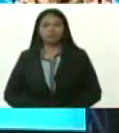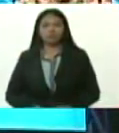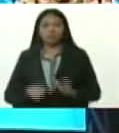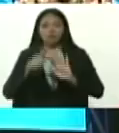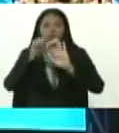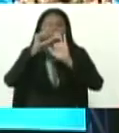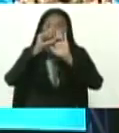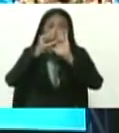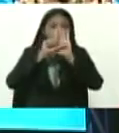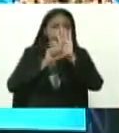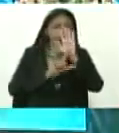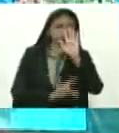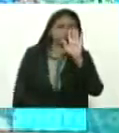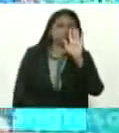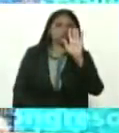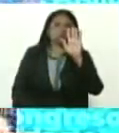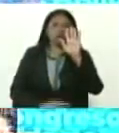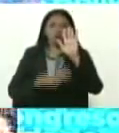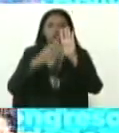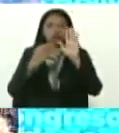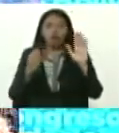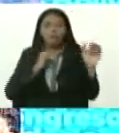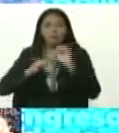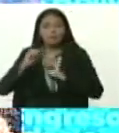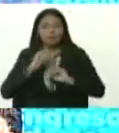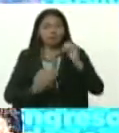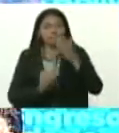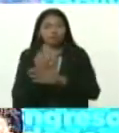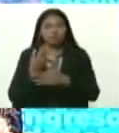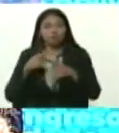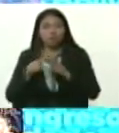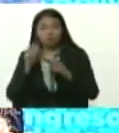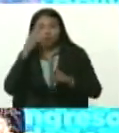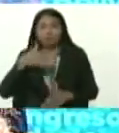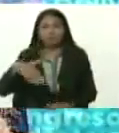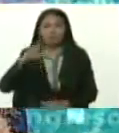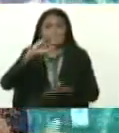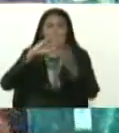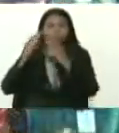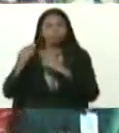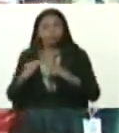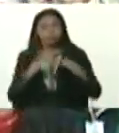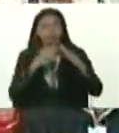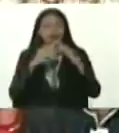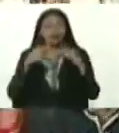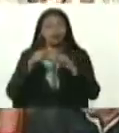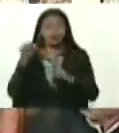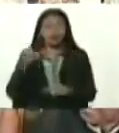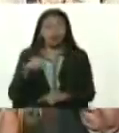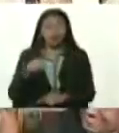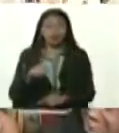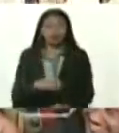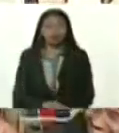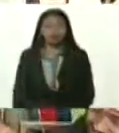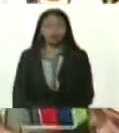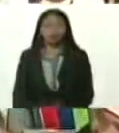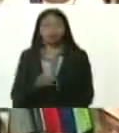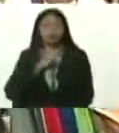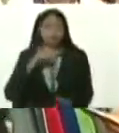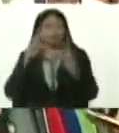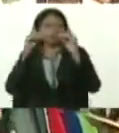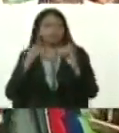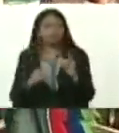Larguísima la lista de movimientos y fundaciones y pueblos y comunidades que hoy